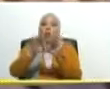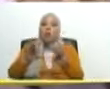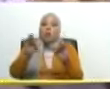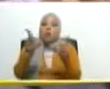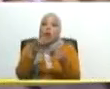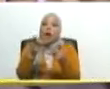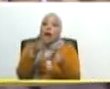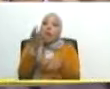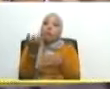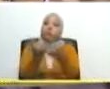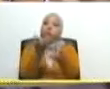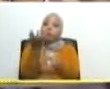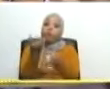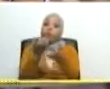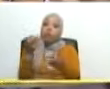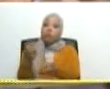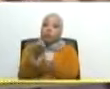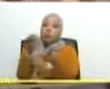sacamos el gas.